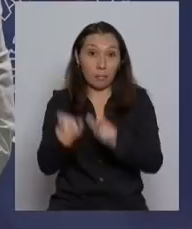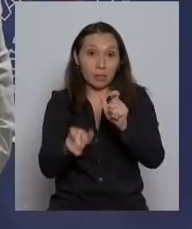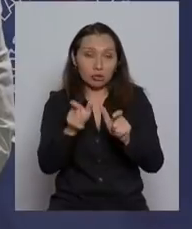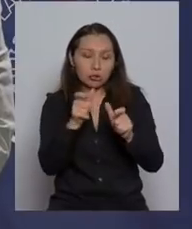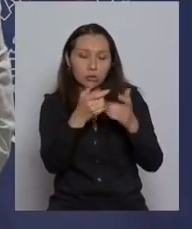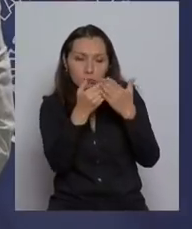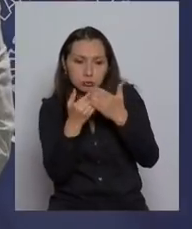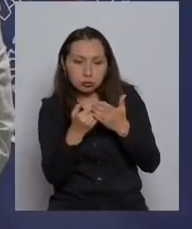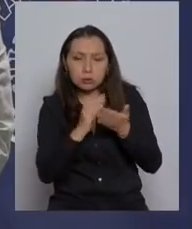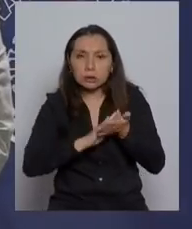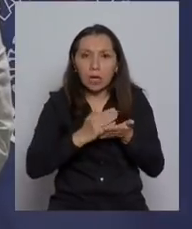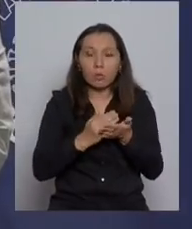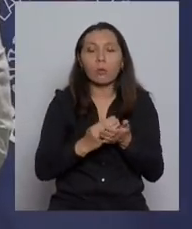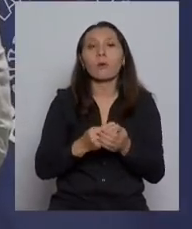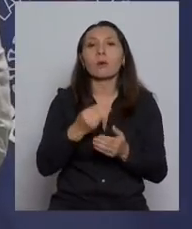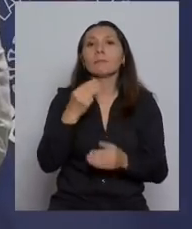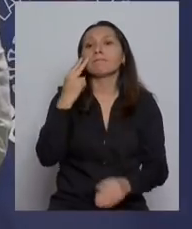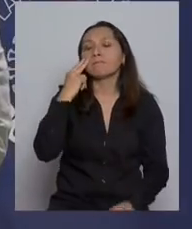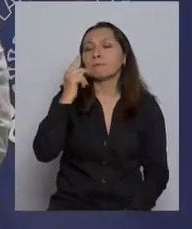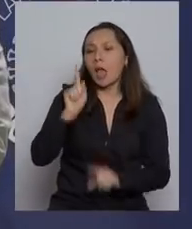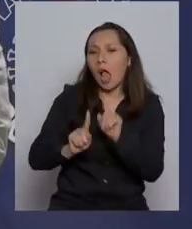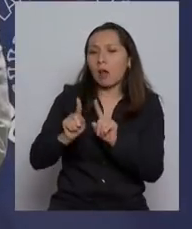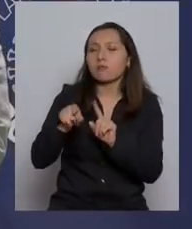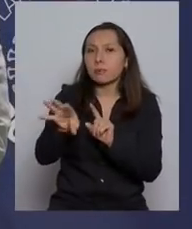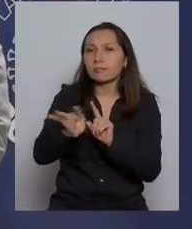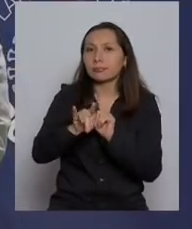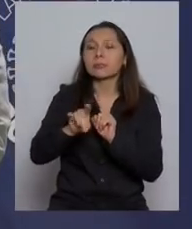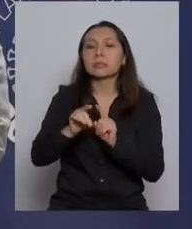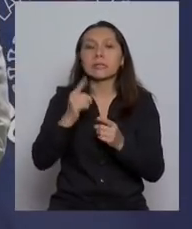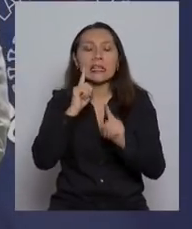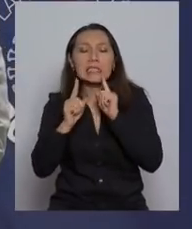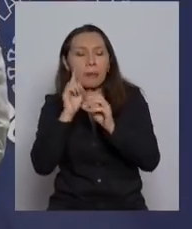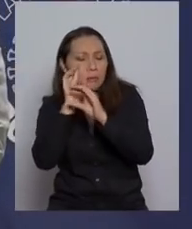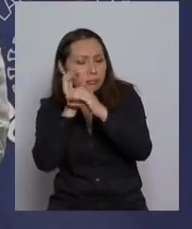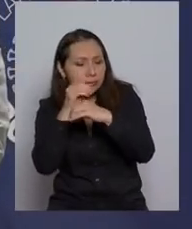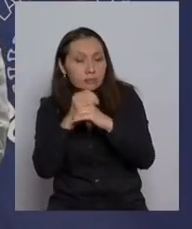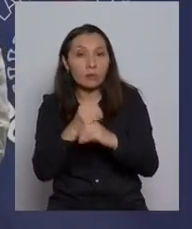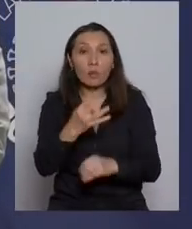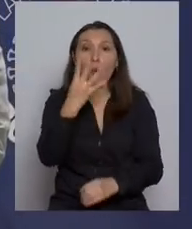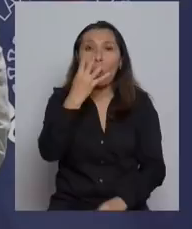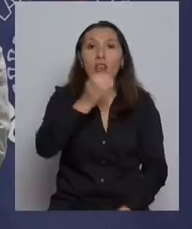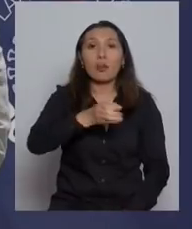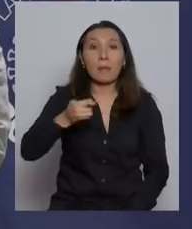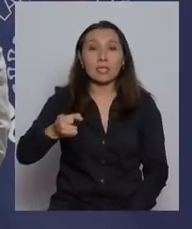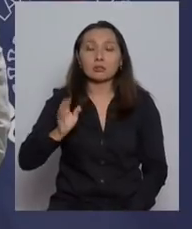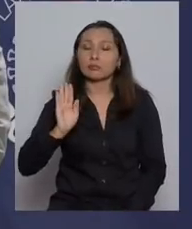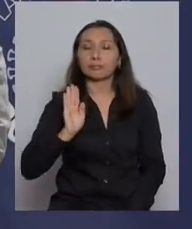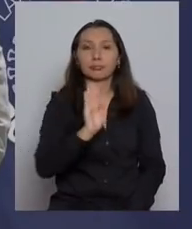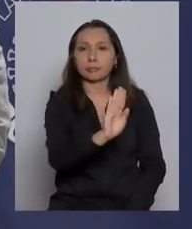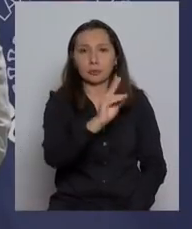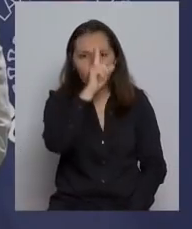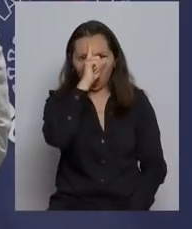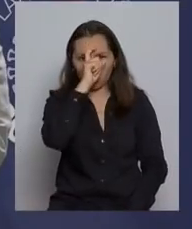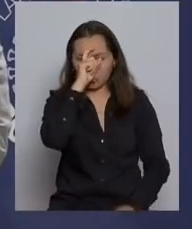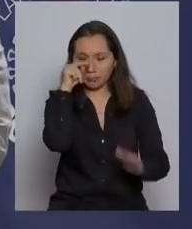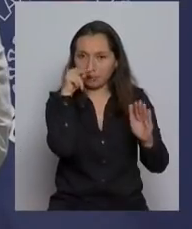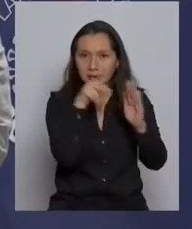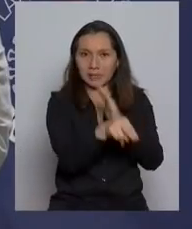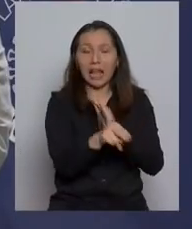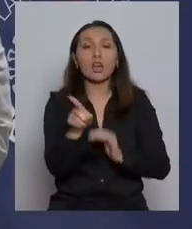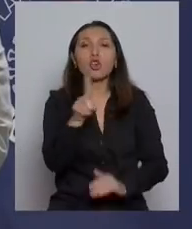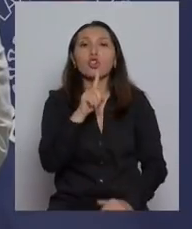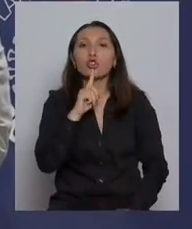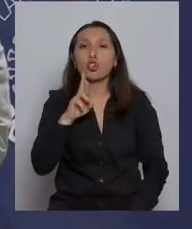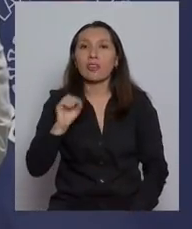ellos hay 37 que se solicitaron exámenes. Al día de hoy hay 4 que se mantienen hospitalizados en el hospital